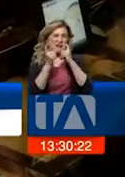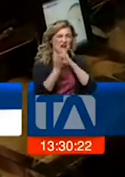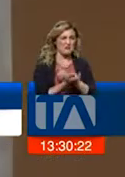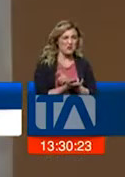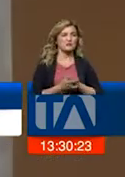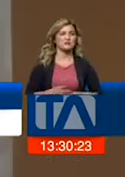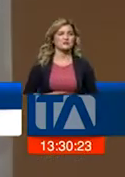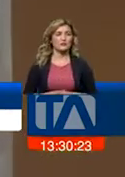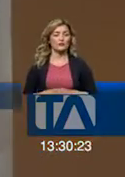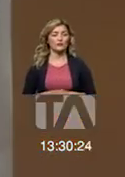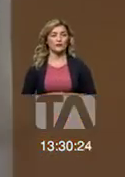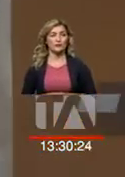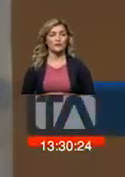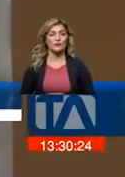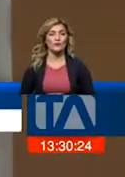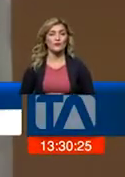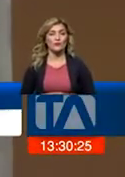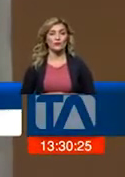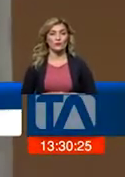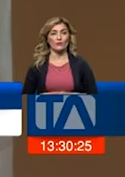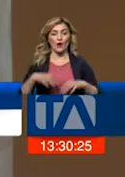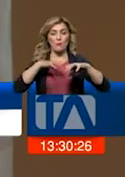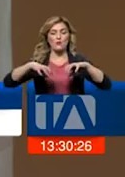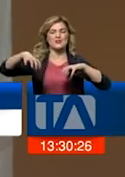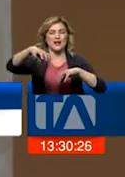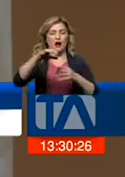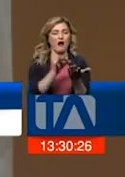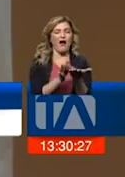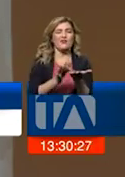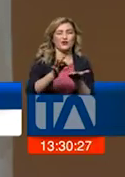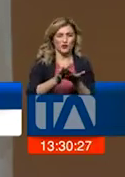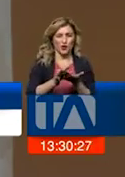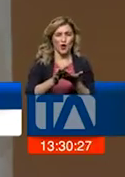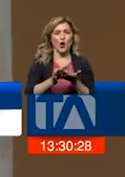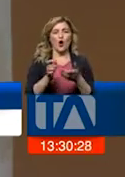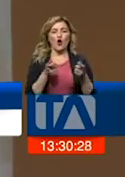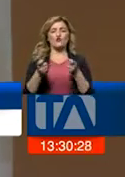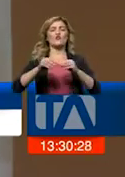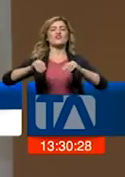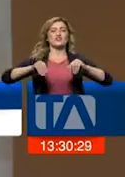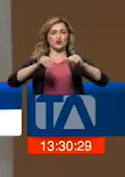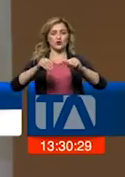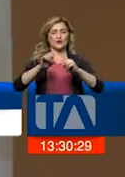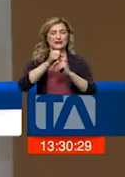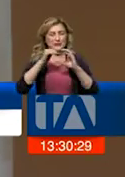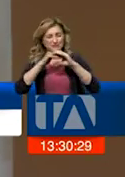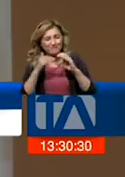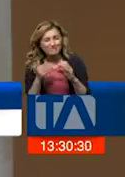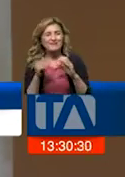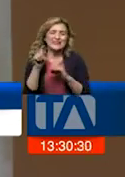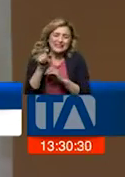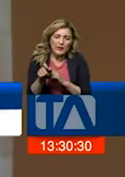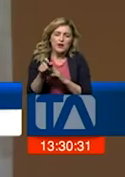circunscripciones. Al restituir las circunscripciones provinciales y cantonales, el sistema proporcional debe permitir que haya representación